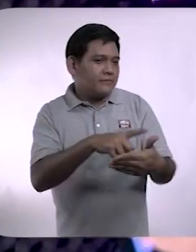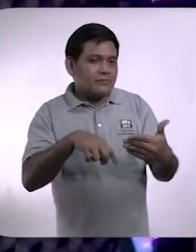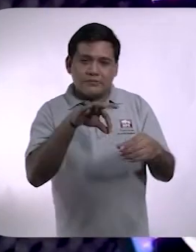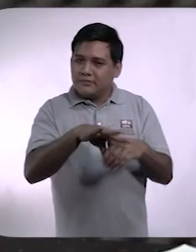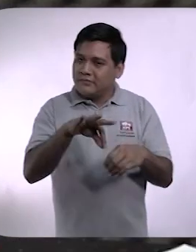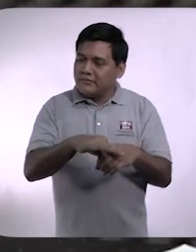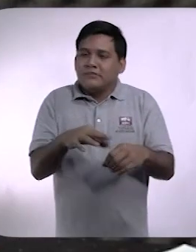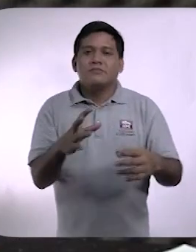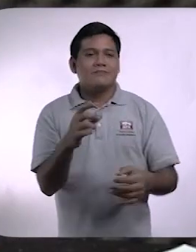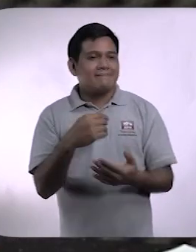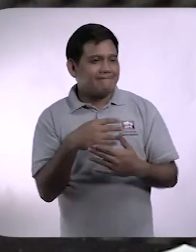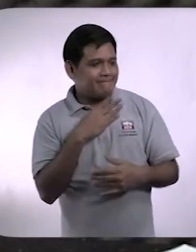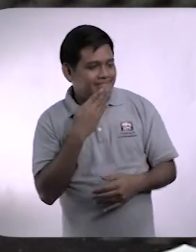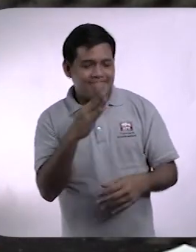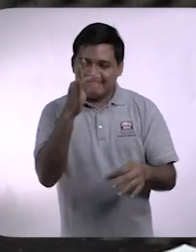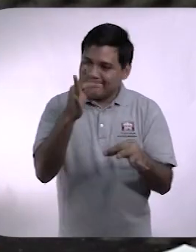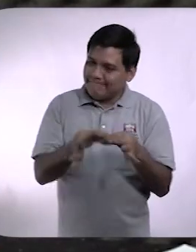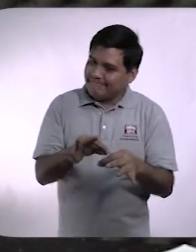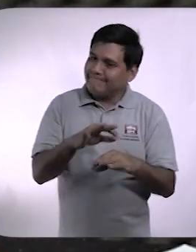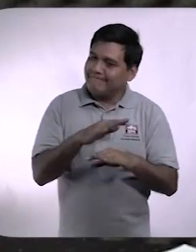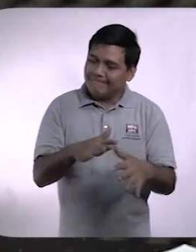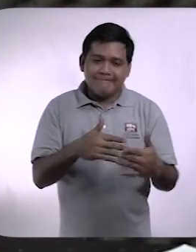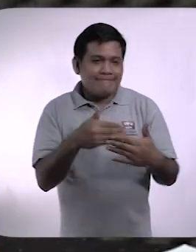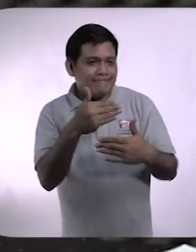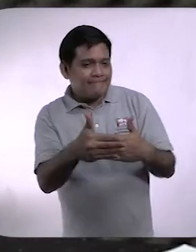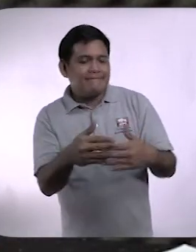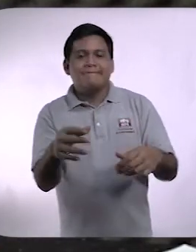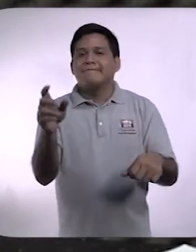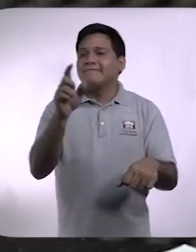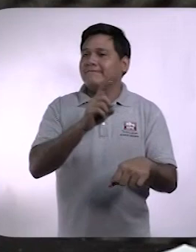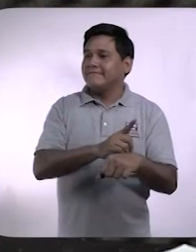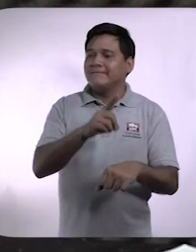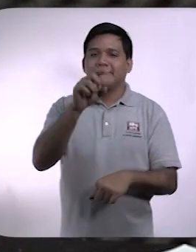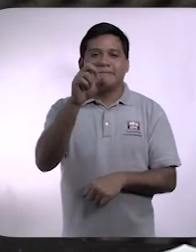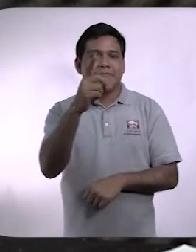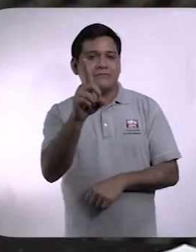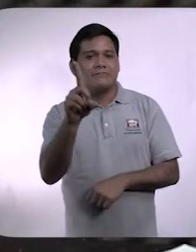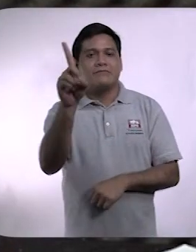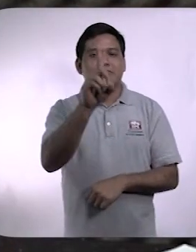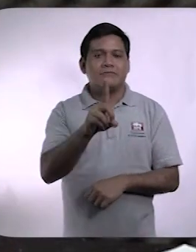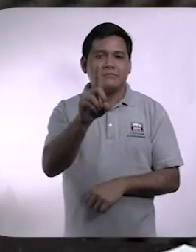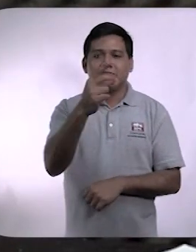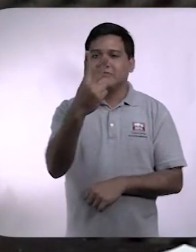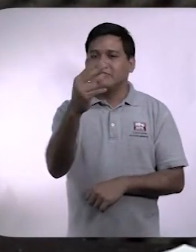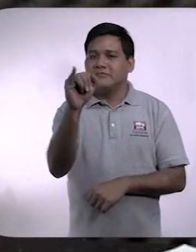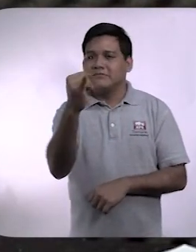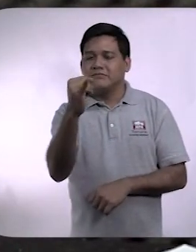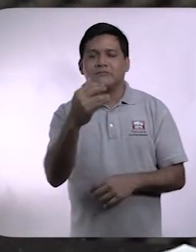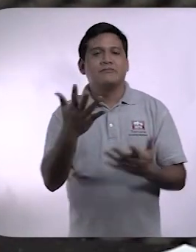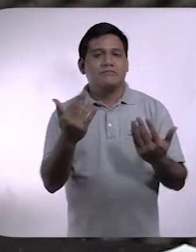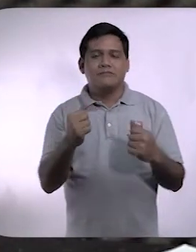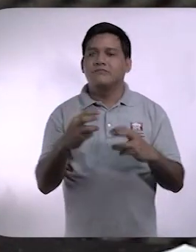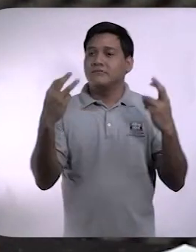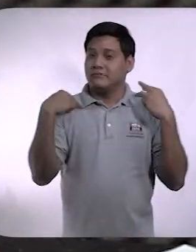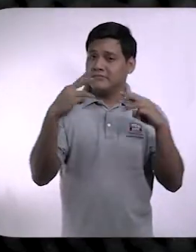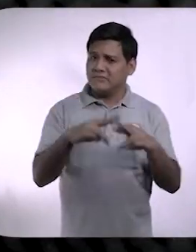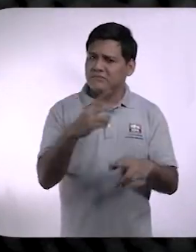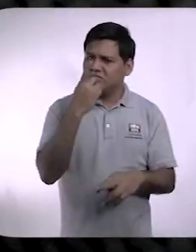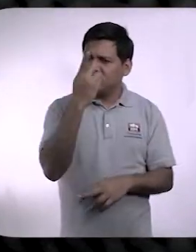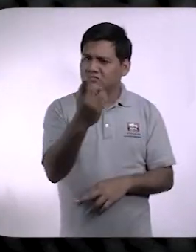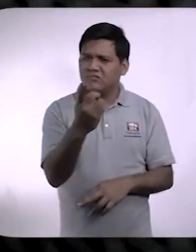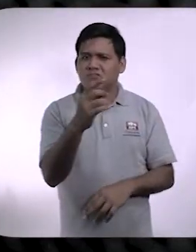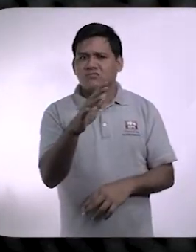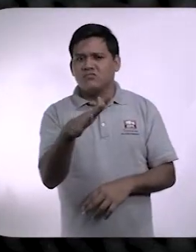estar más que listos para lo que sigue, que es la jornada electoral. Maestro, usted ha comentado